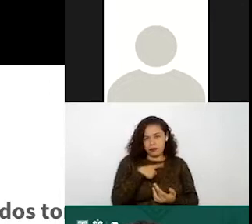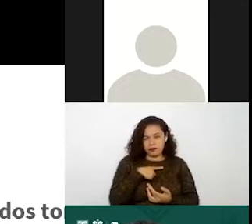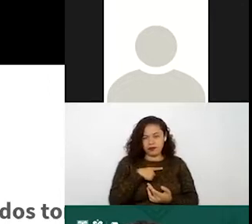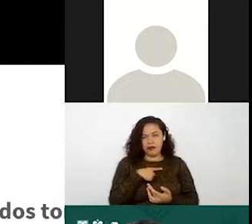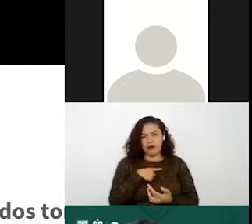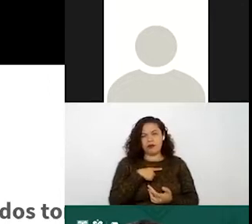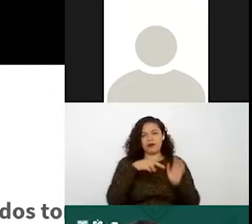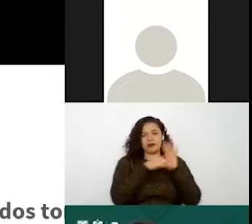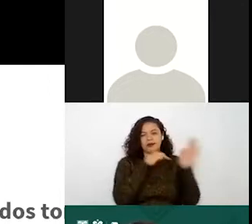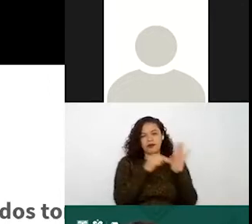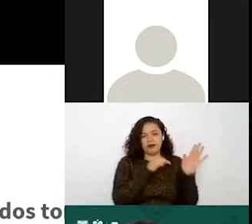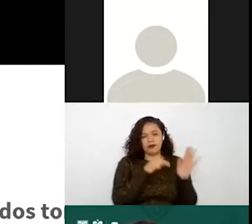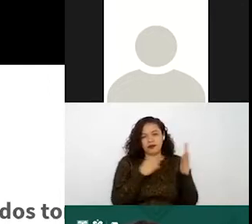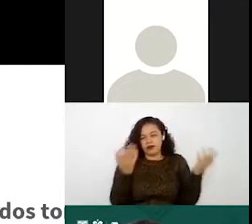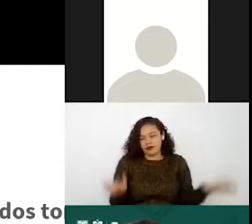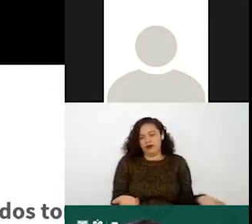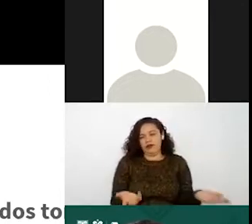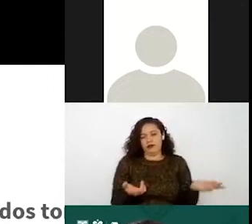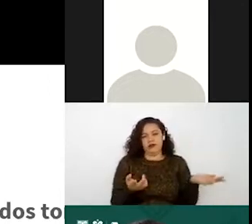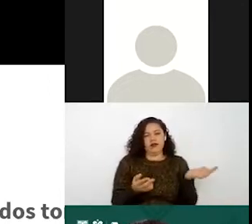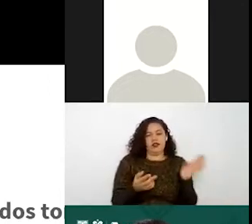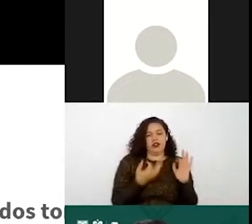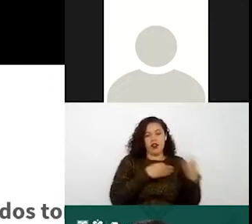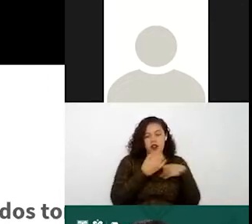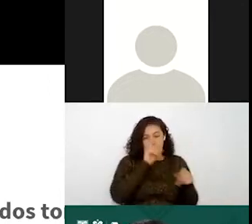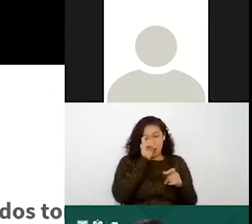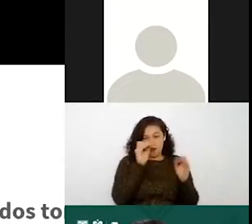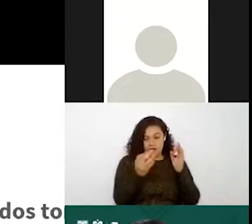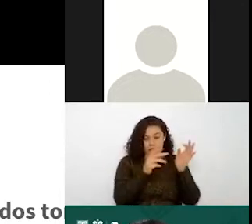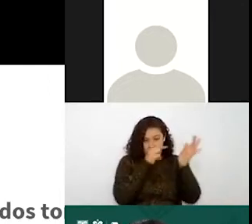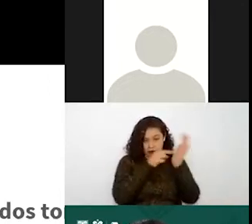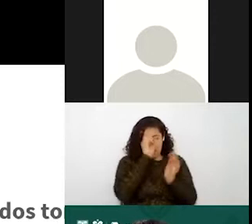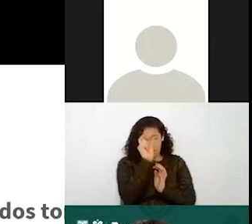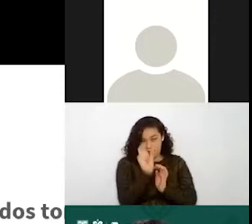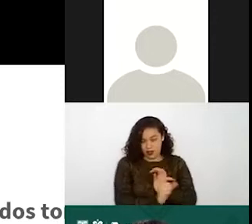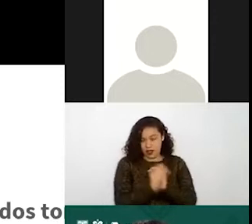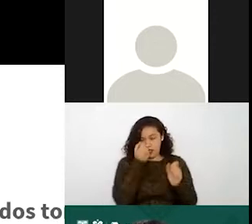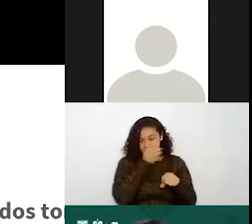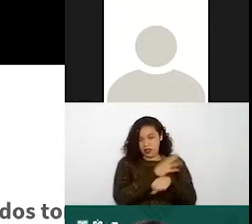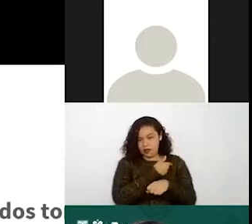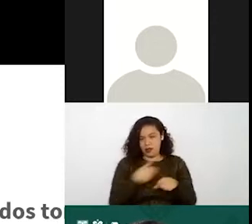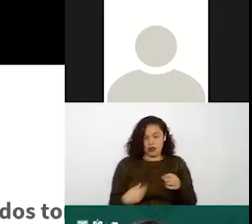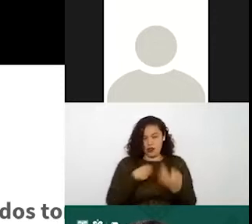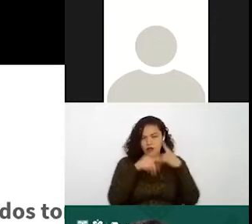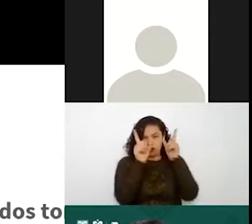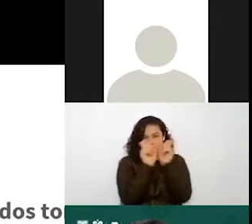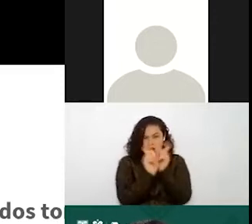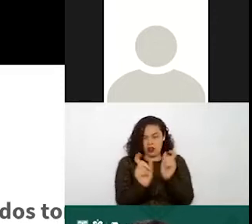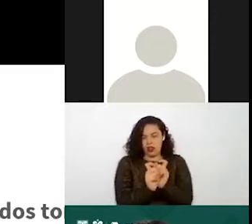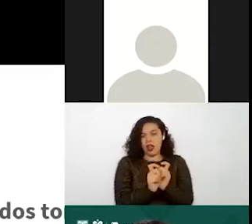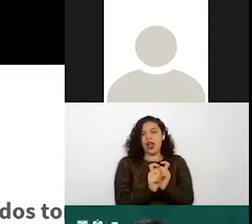firmada bueno lubricada por lo menos Igualmente por el secretario y presidente todas las hojas del acta de sesión